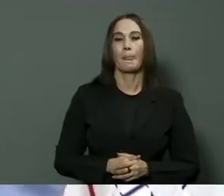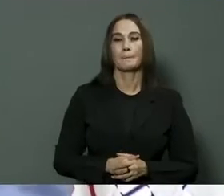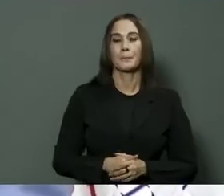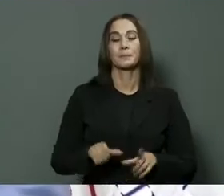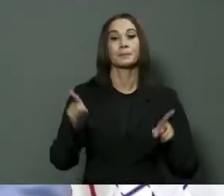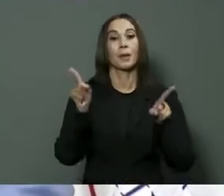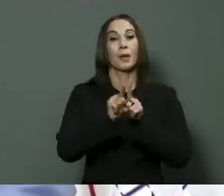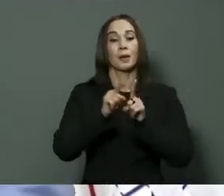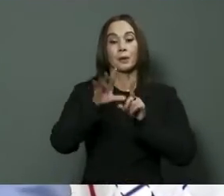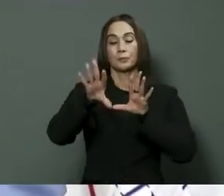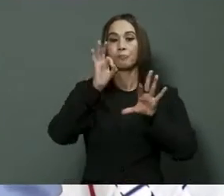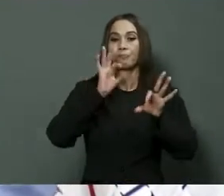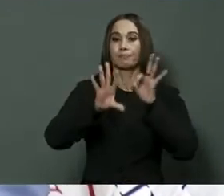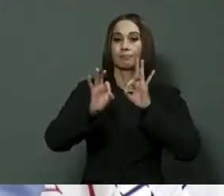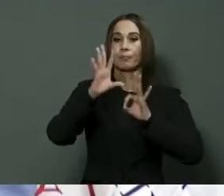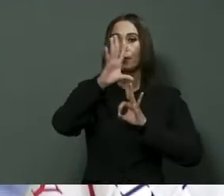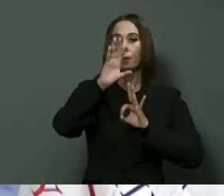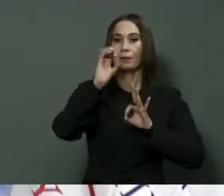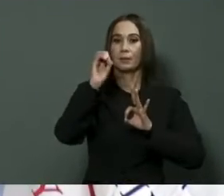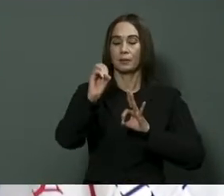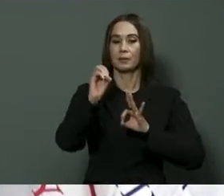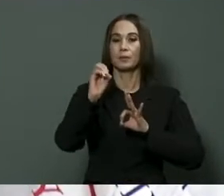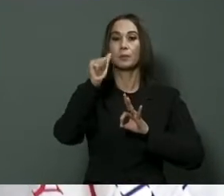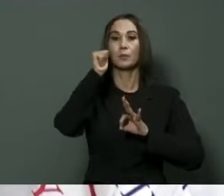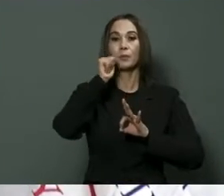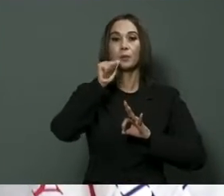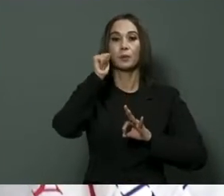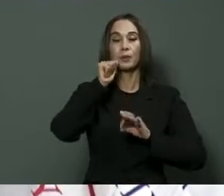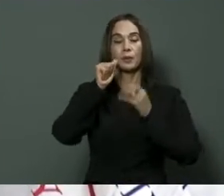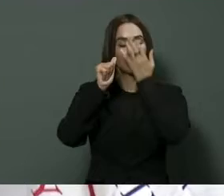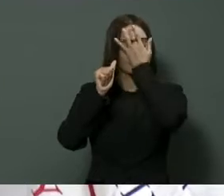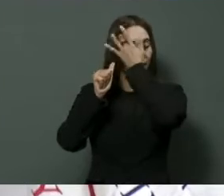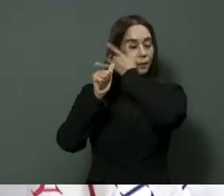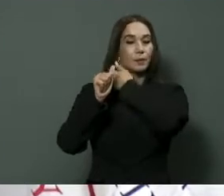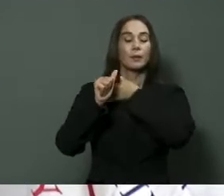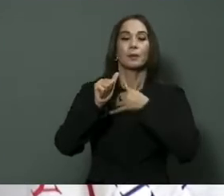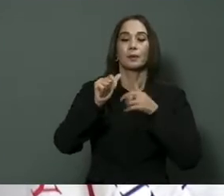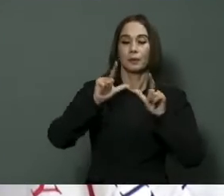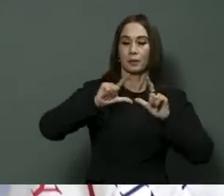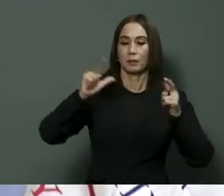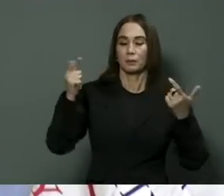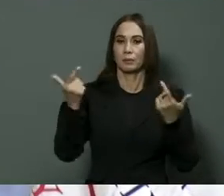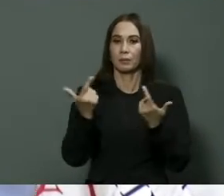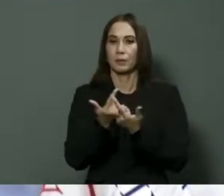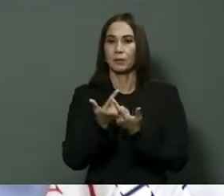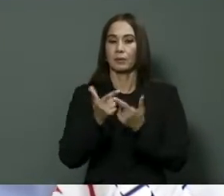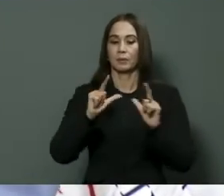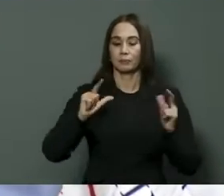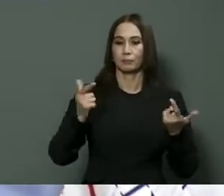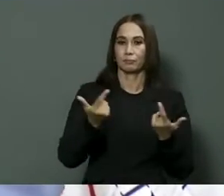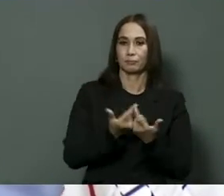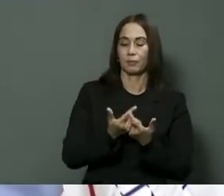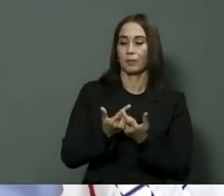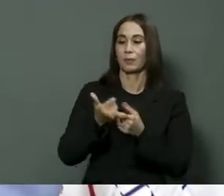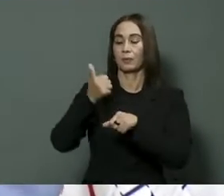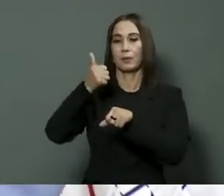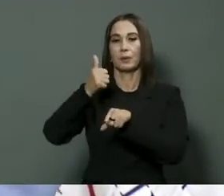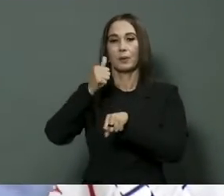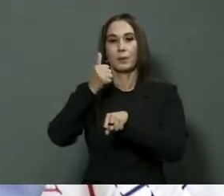Vamos a seleccionar 50 mujeres de cada uno de los barrios que vamos a